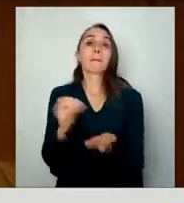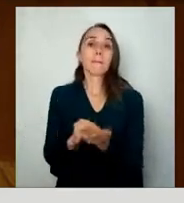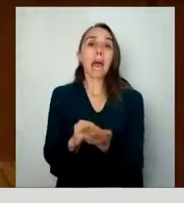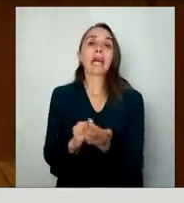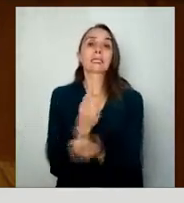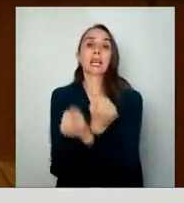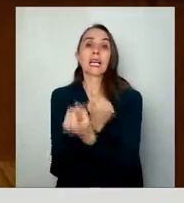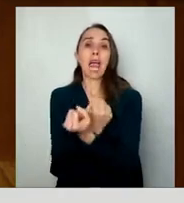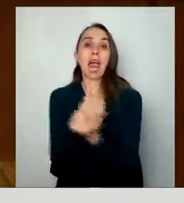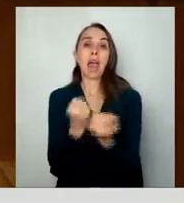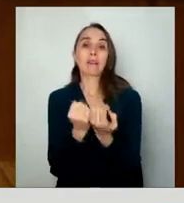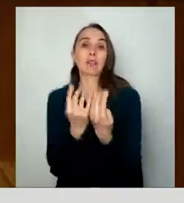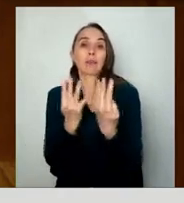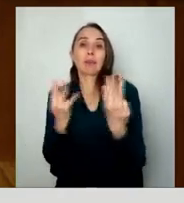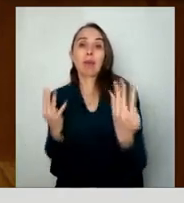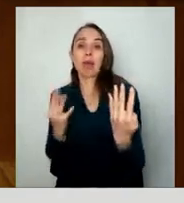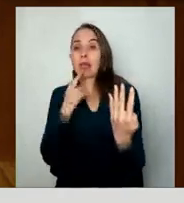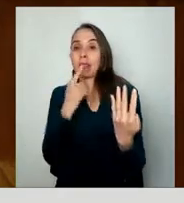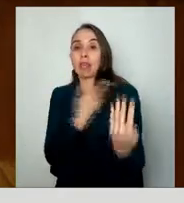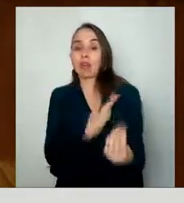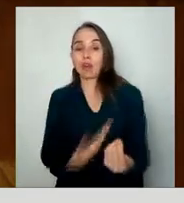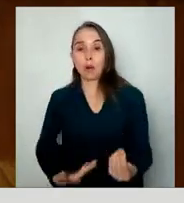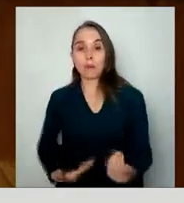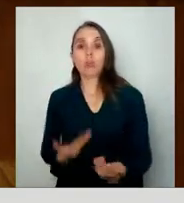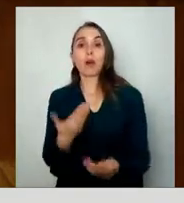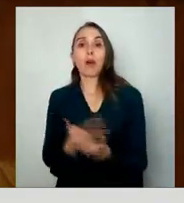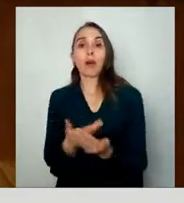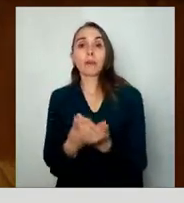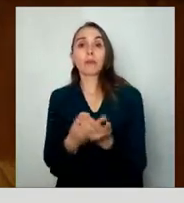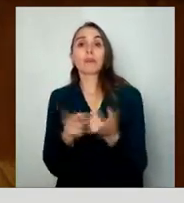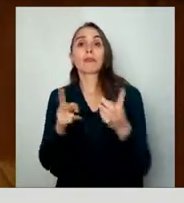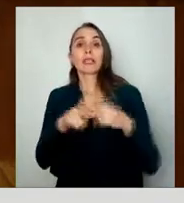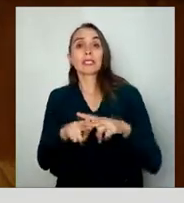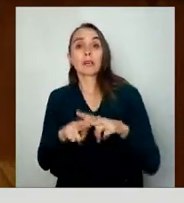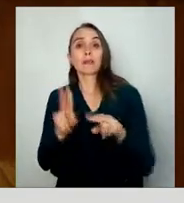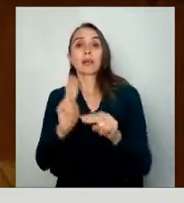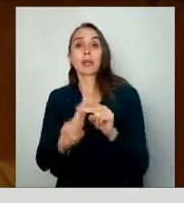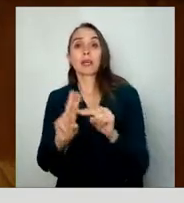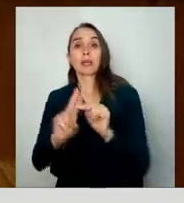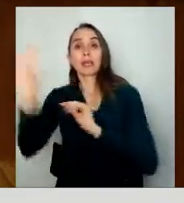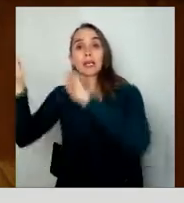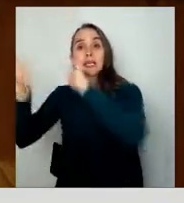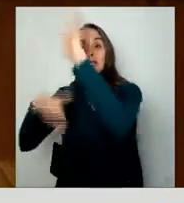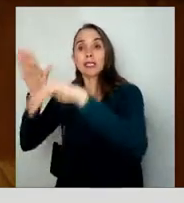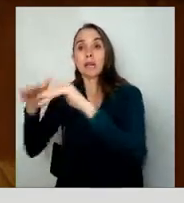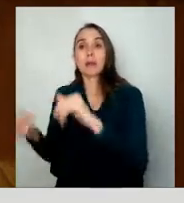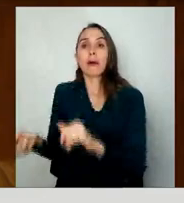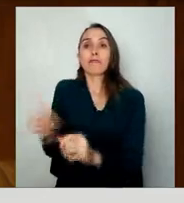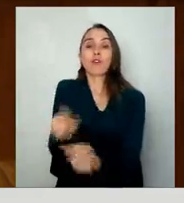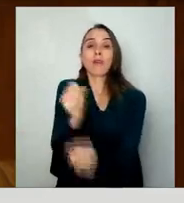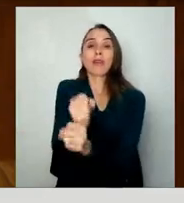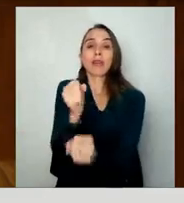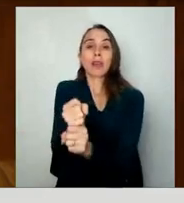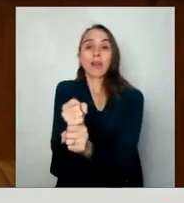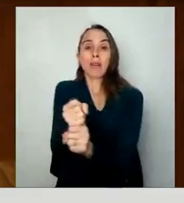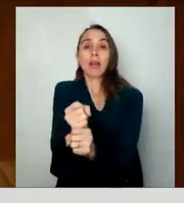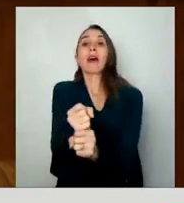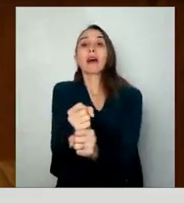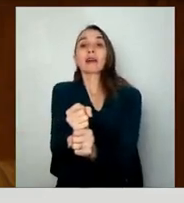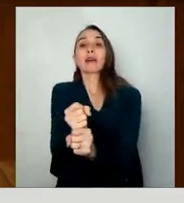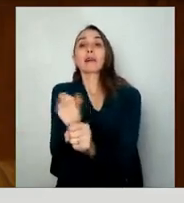gobierno utilizando como herramienta la realización de llamado al servicio aquellos que han pedido